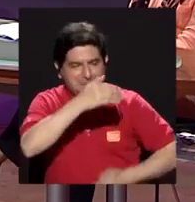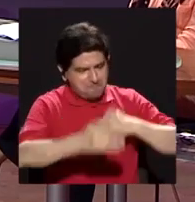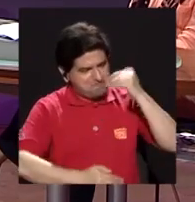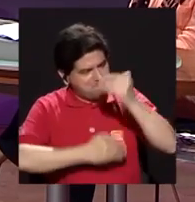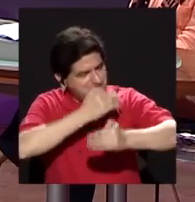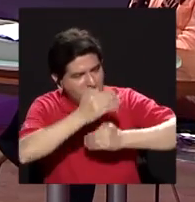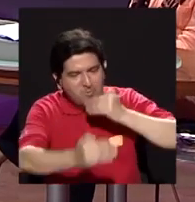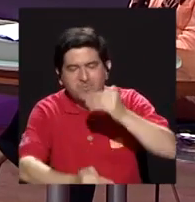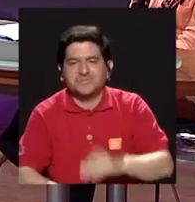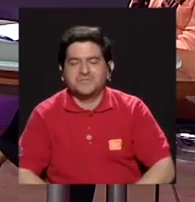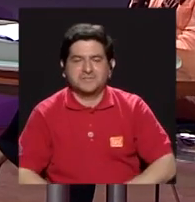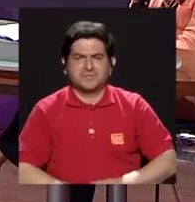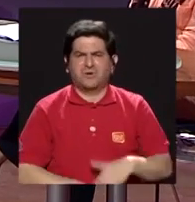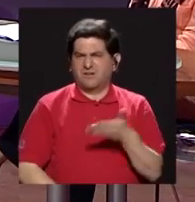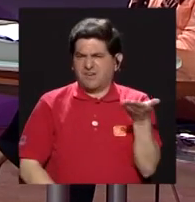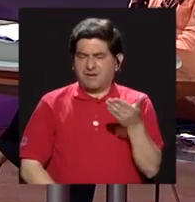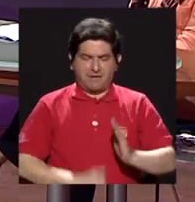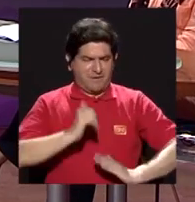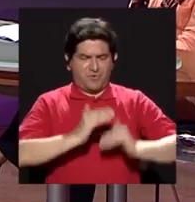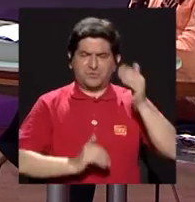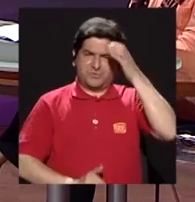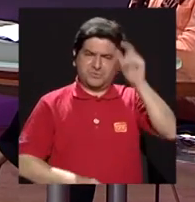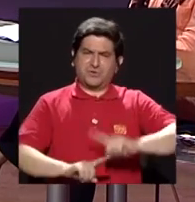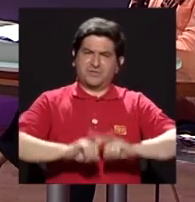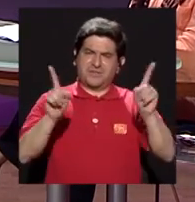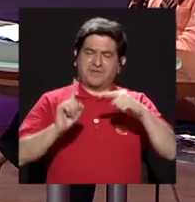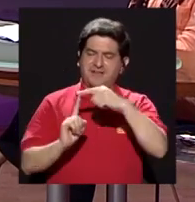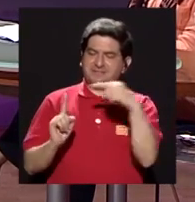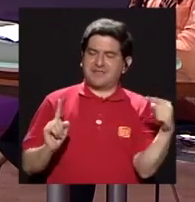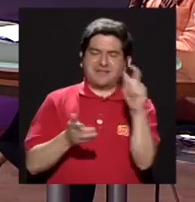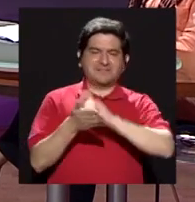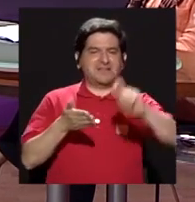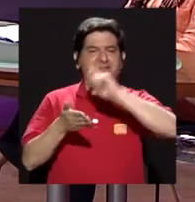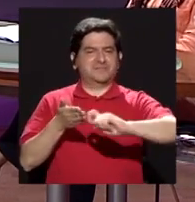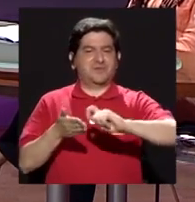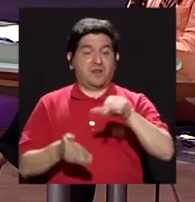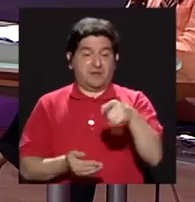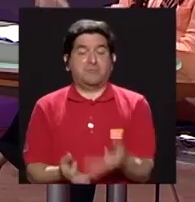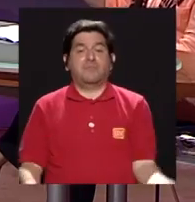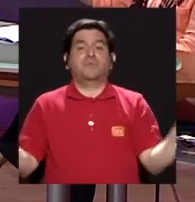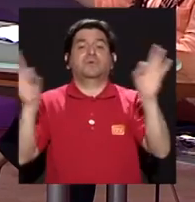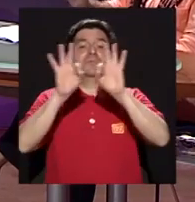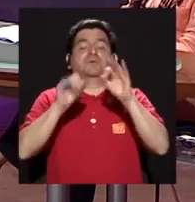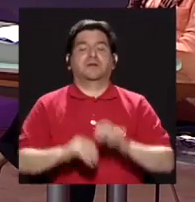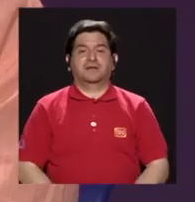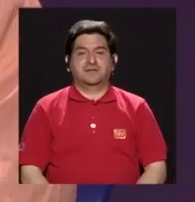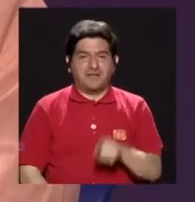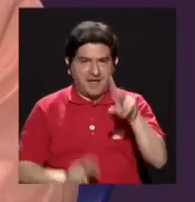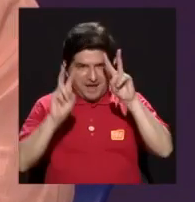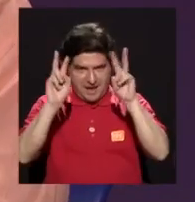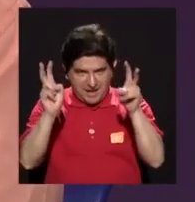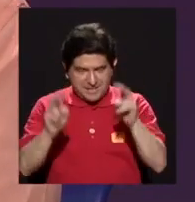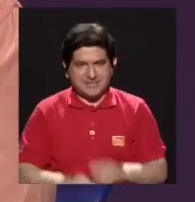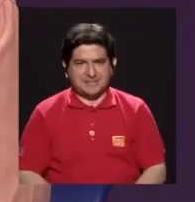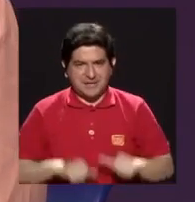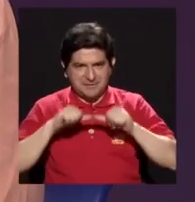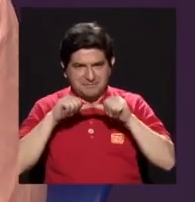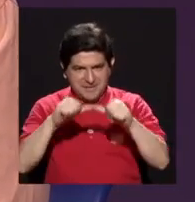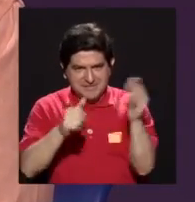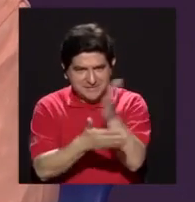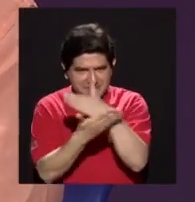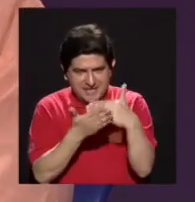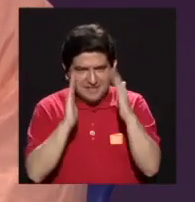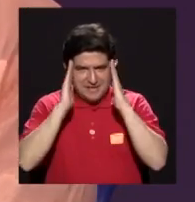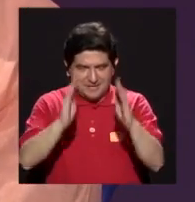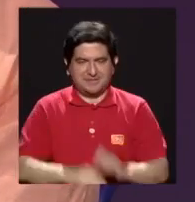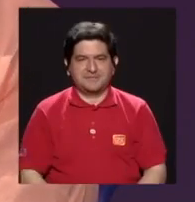de construcción cultural diferente de las escuelas porque eso también es muy importante lo es el tema lo abordamos en el siguiente segmento